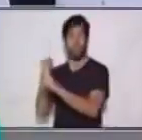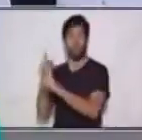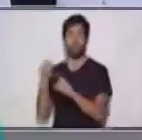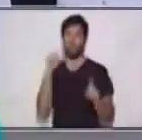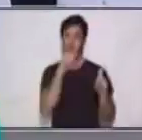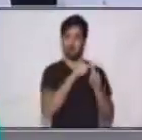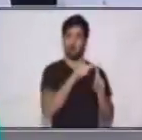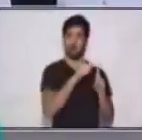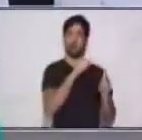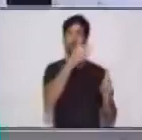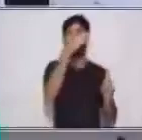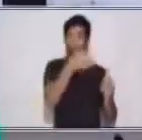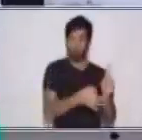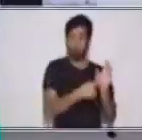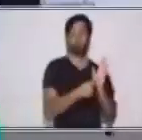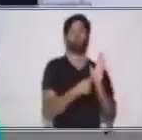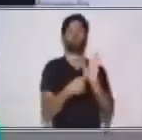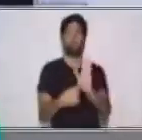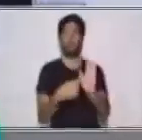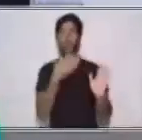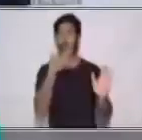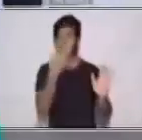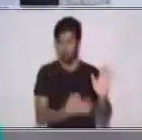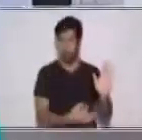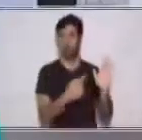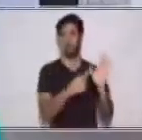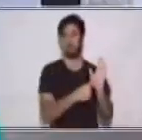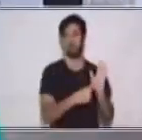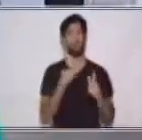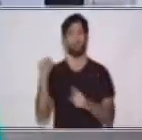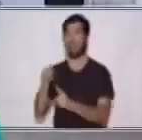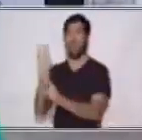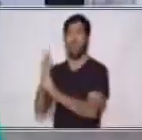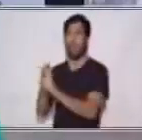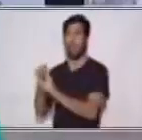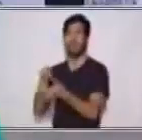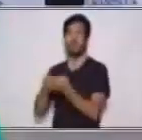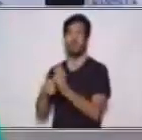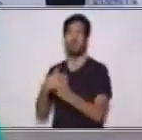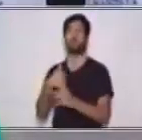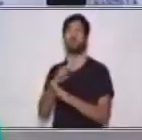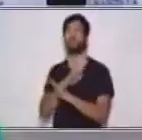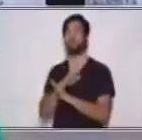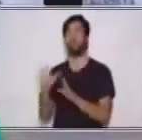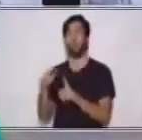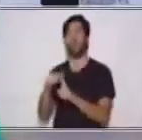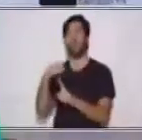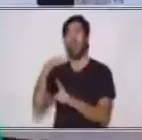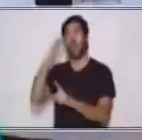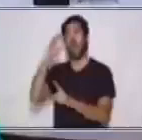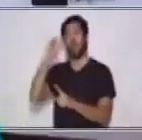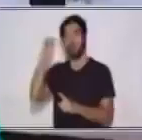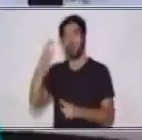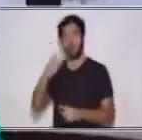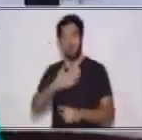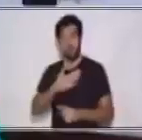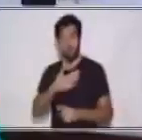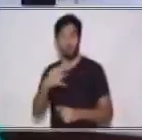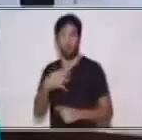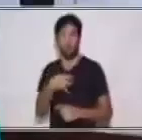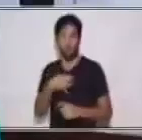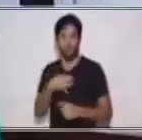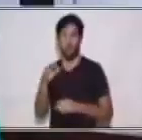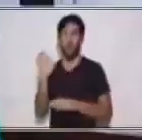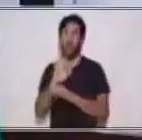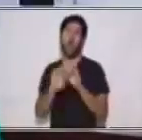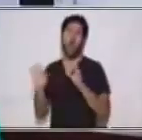hechos que se pueden verificar en la realidad para determinar si son verdaderos o falsos. Y el subjetivo se basa